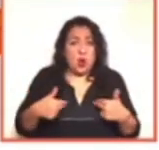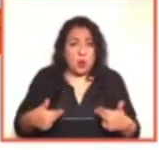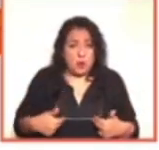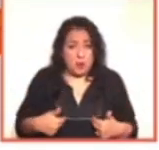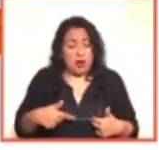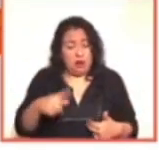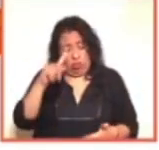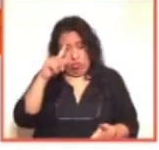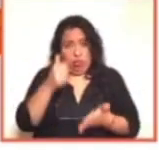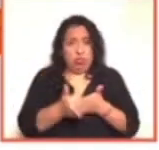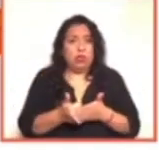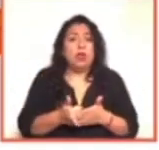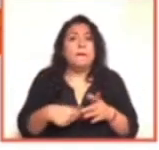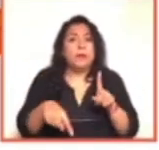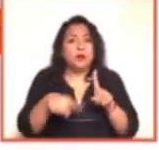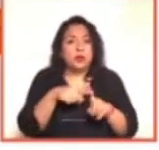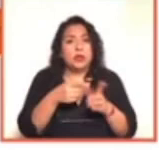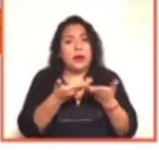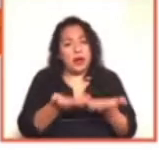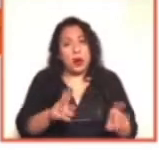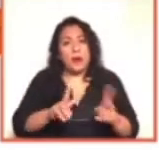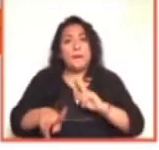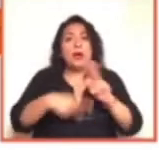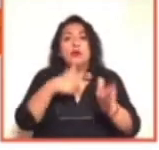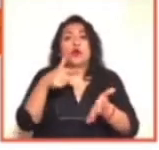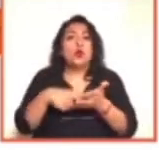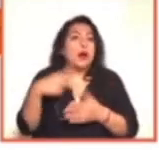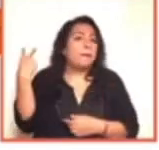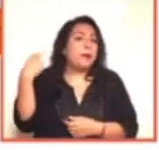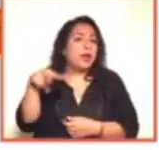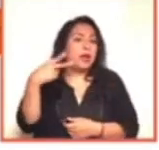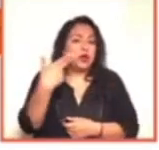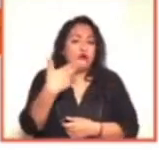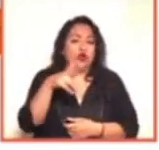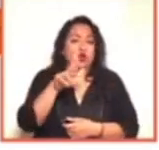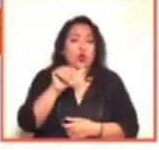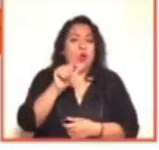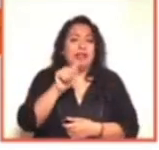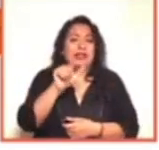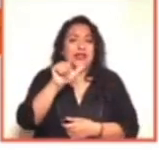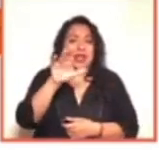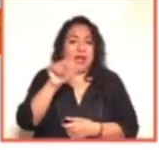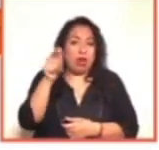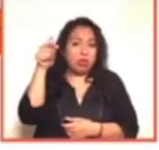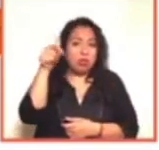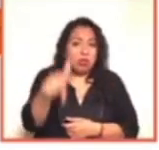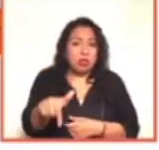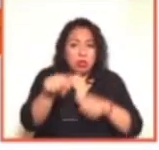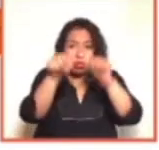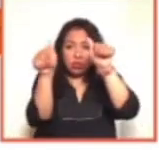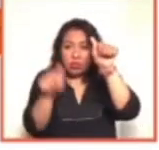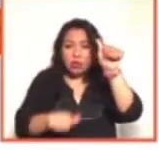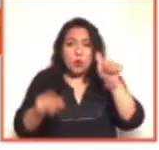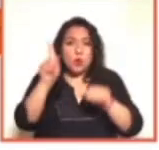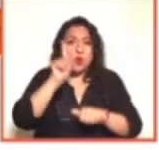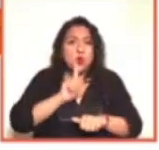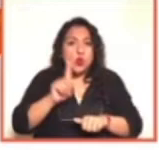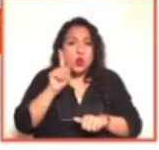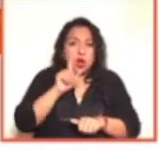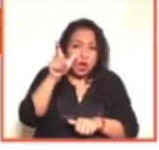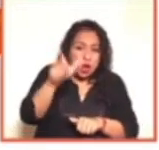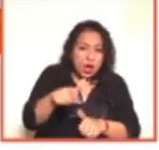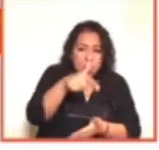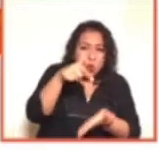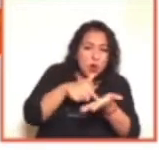vamos ahora a la Huasteca veracruzana, en donde hubo un hallazgo de una escultura femenina que por sus condiciones y ubicación